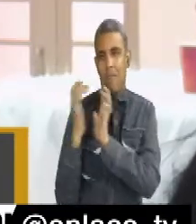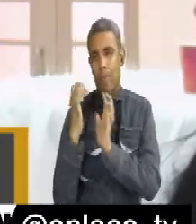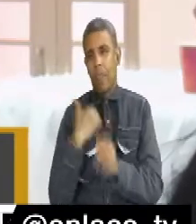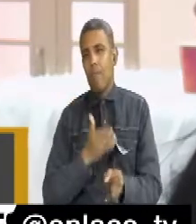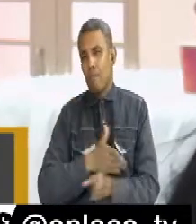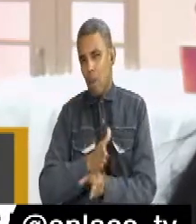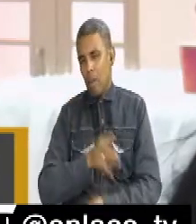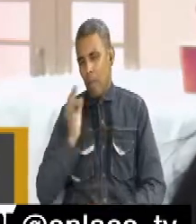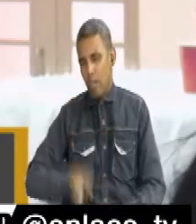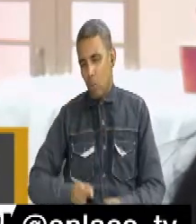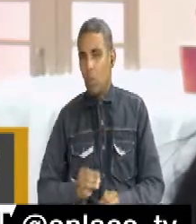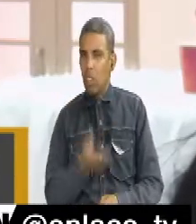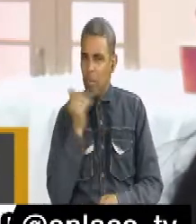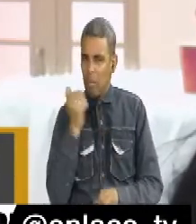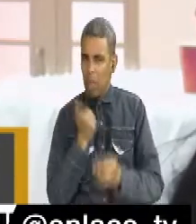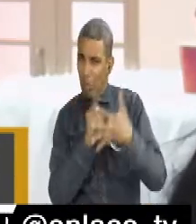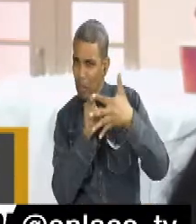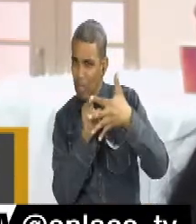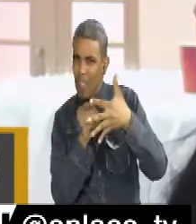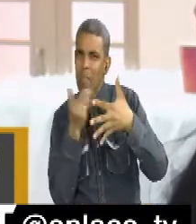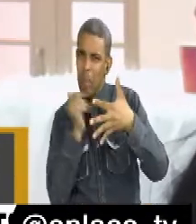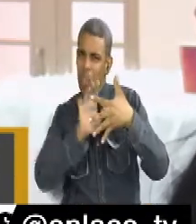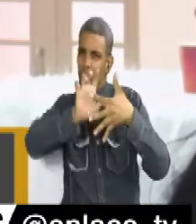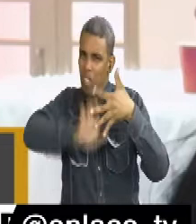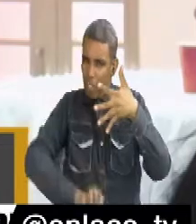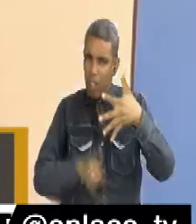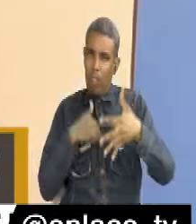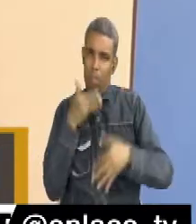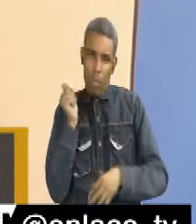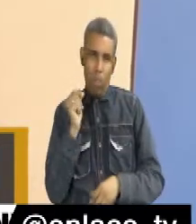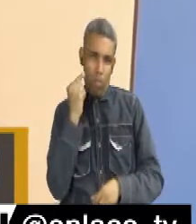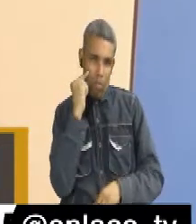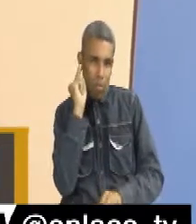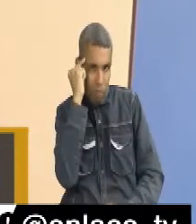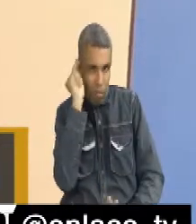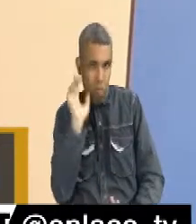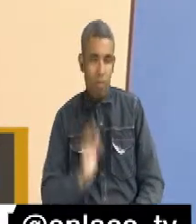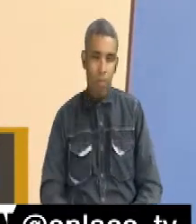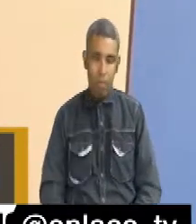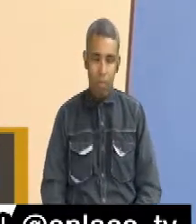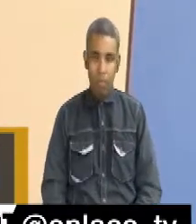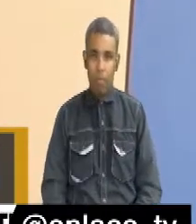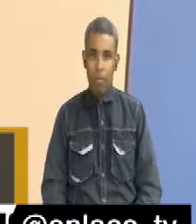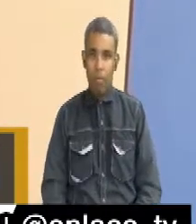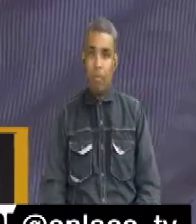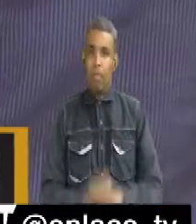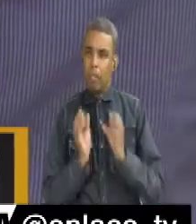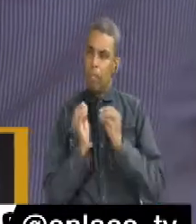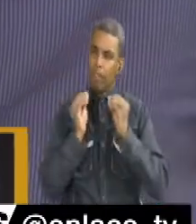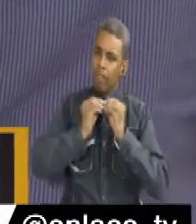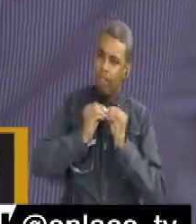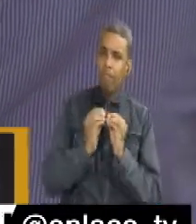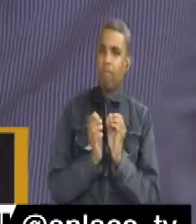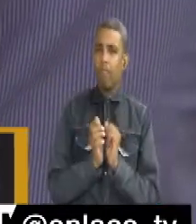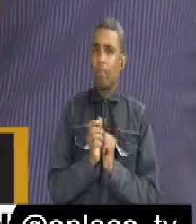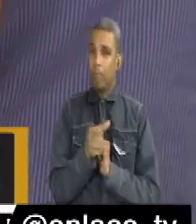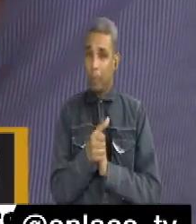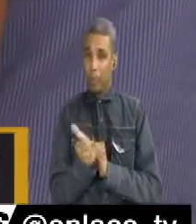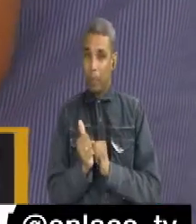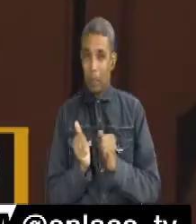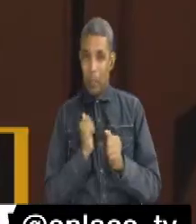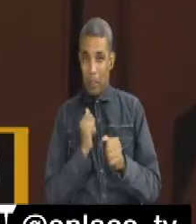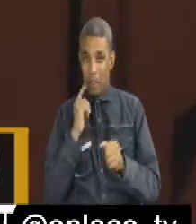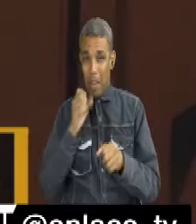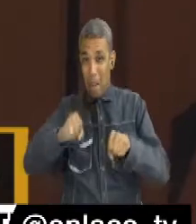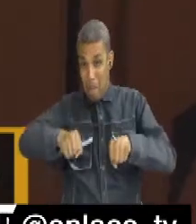esta prohibición es oportuna o si la misma se pueda reglamentar. Agregó que se debe igual estudiar la medida de la prohibición del